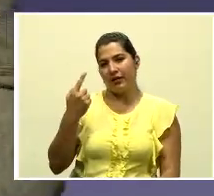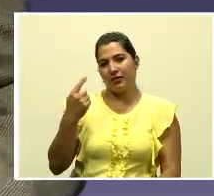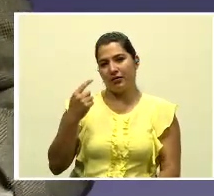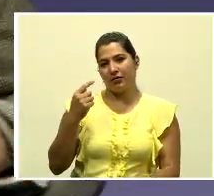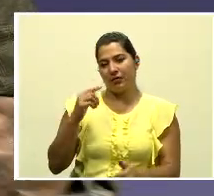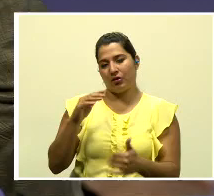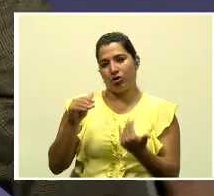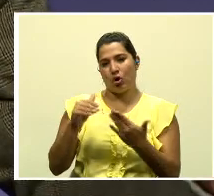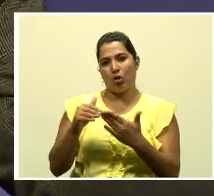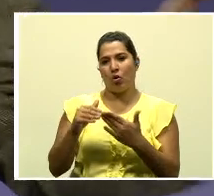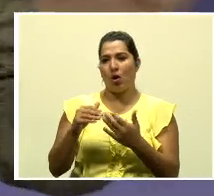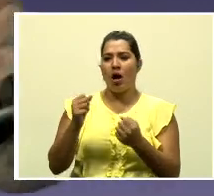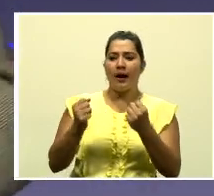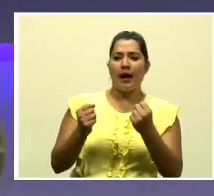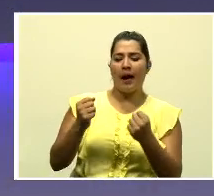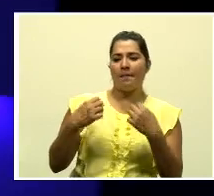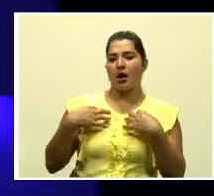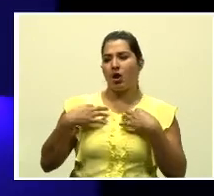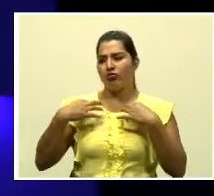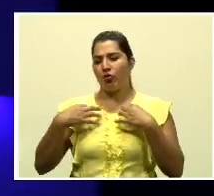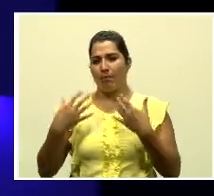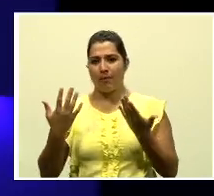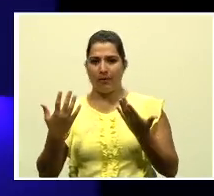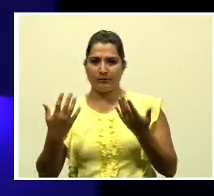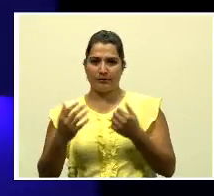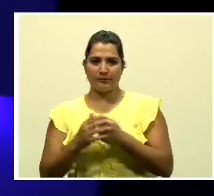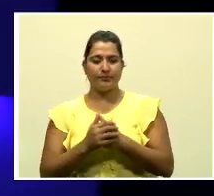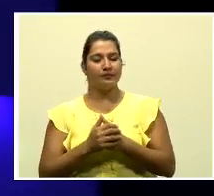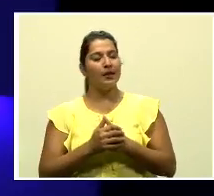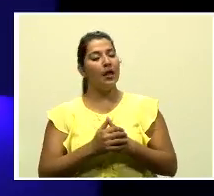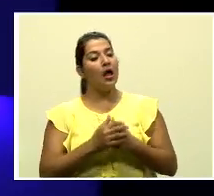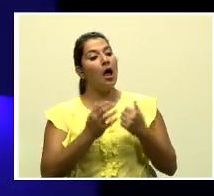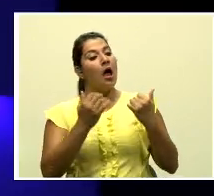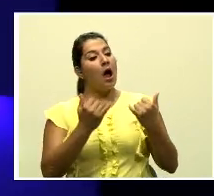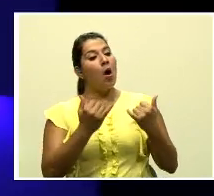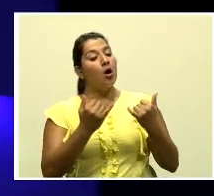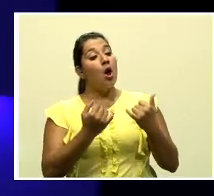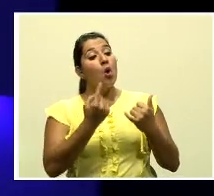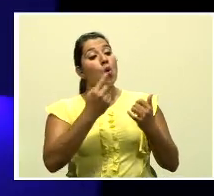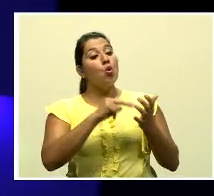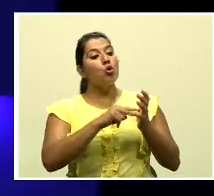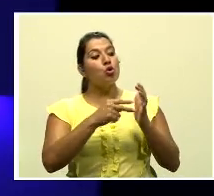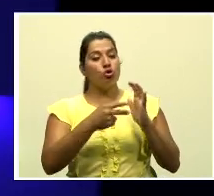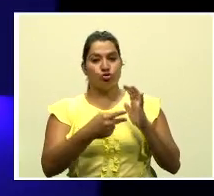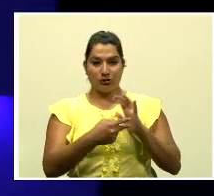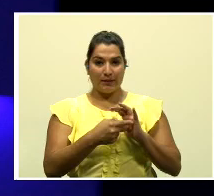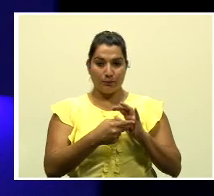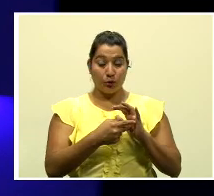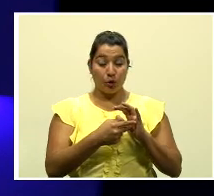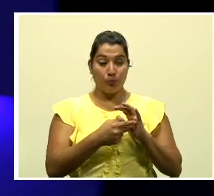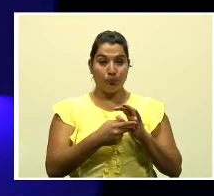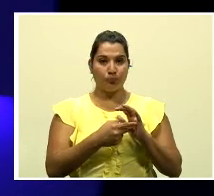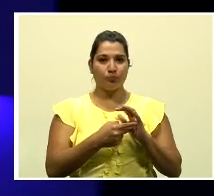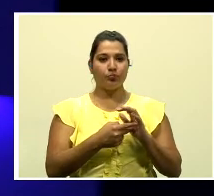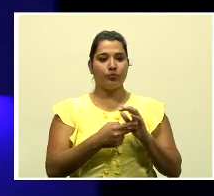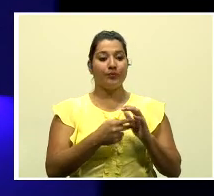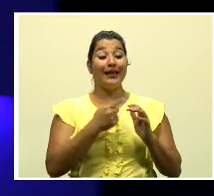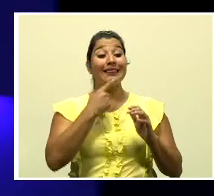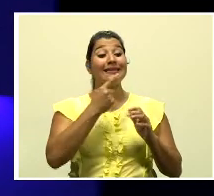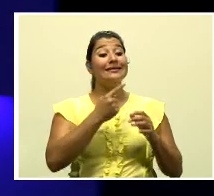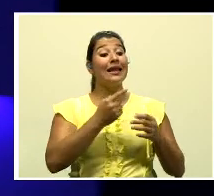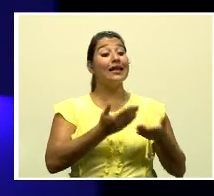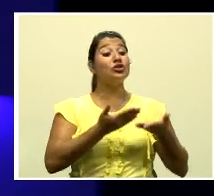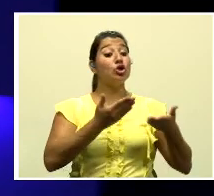cámaras, carros, ropa. Hay un concepto del original, que es oriental, que dice que el